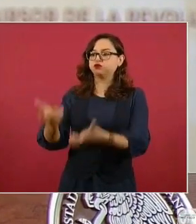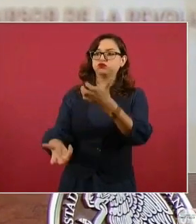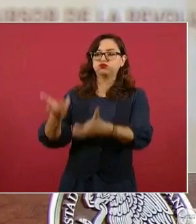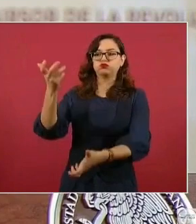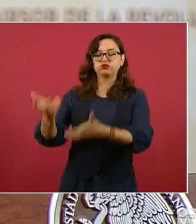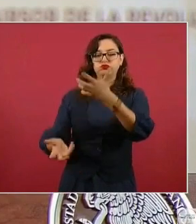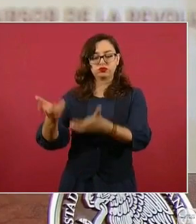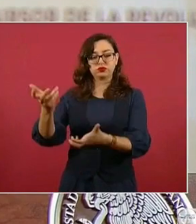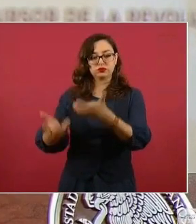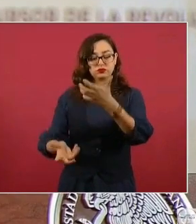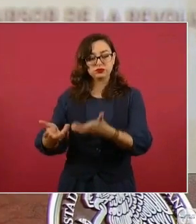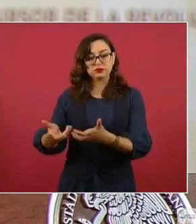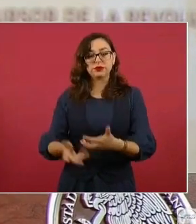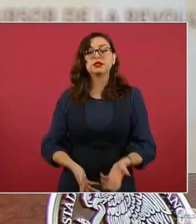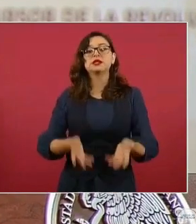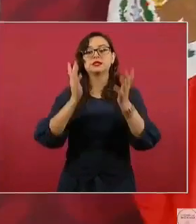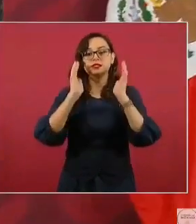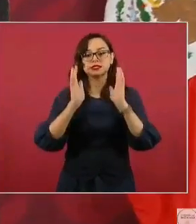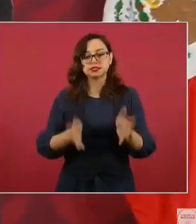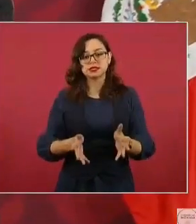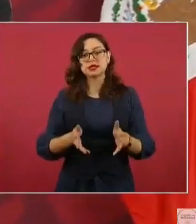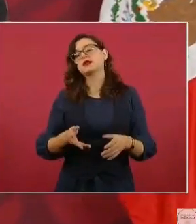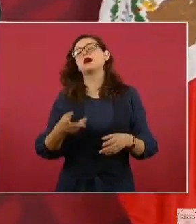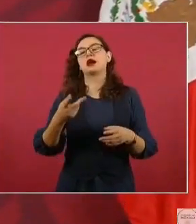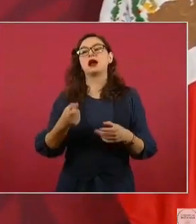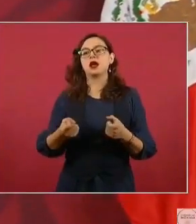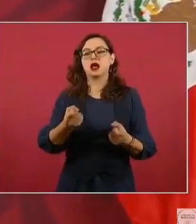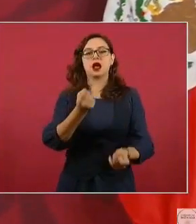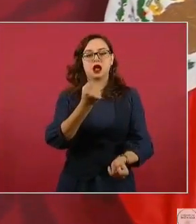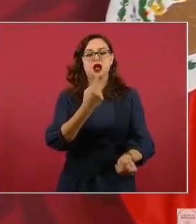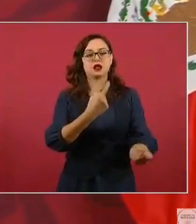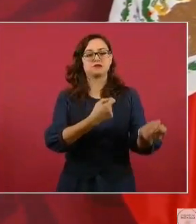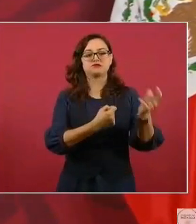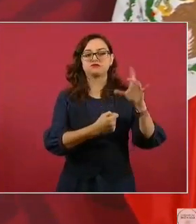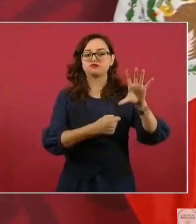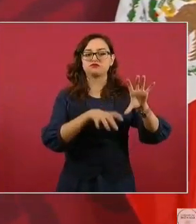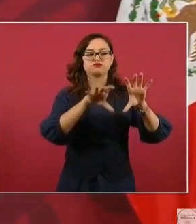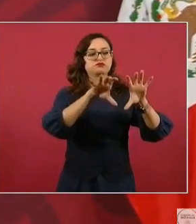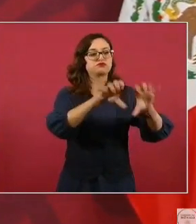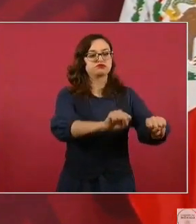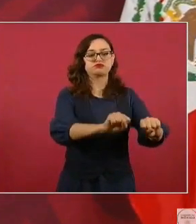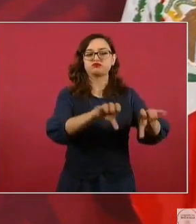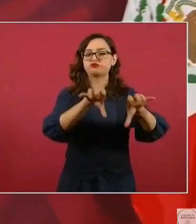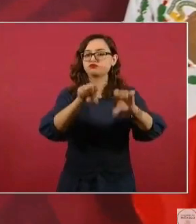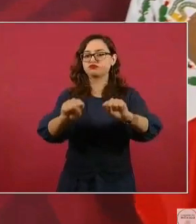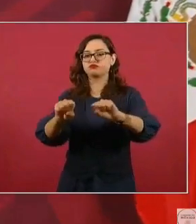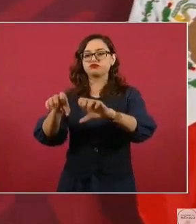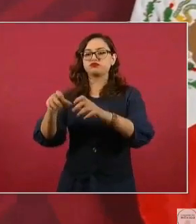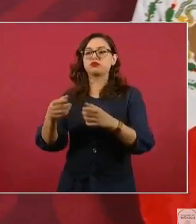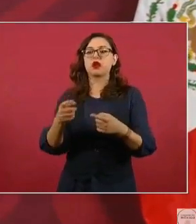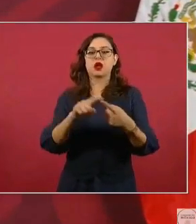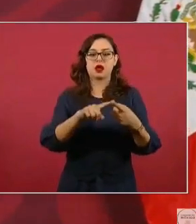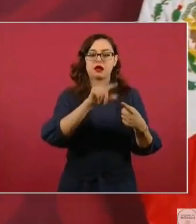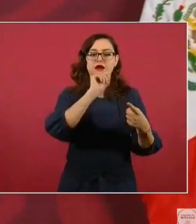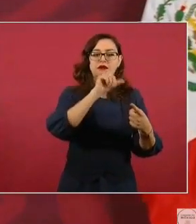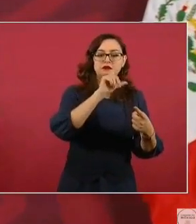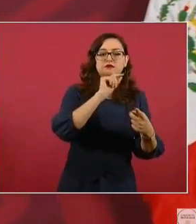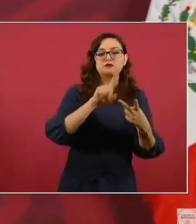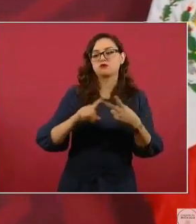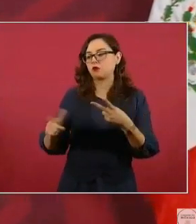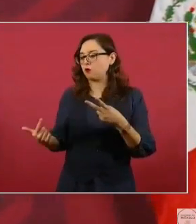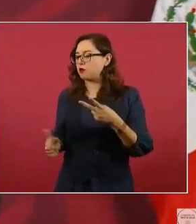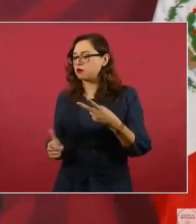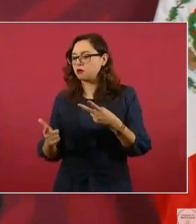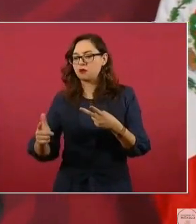la conciencia, el subconsciente, porque en efecto, de alguna manera muchos pensamos